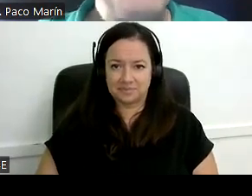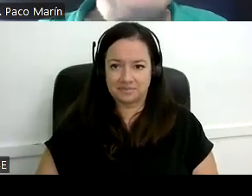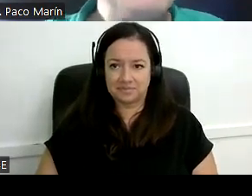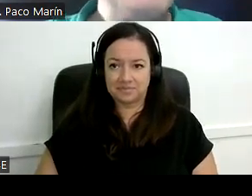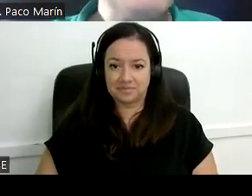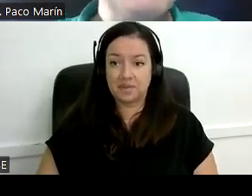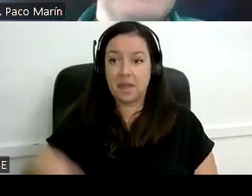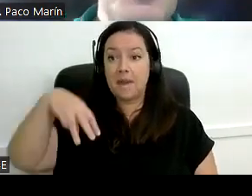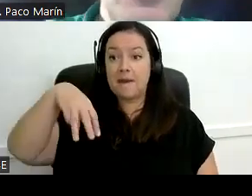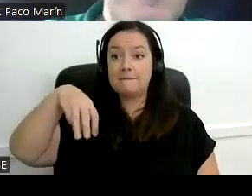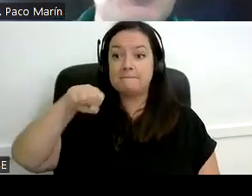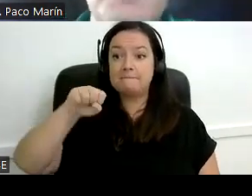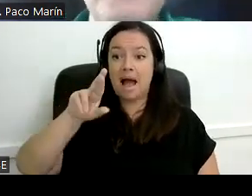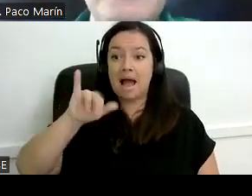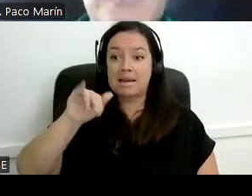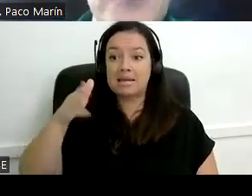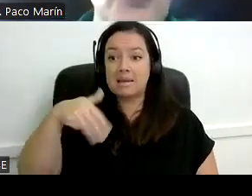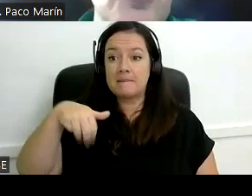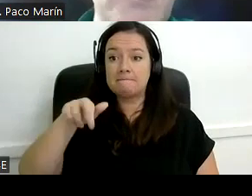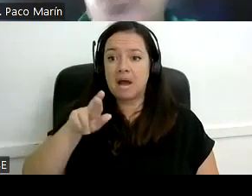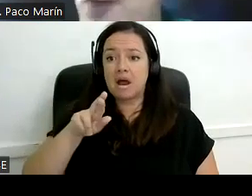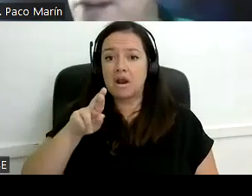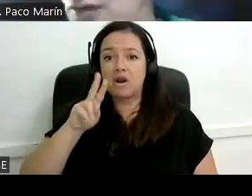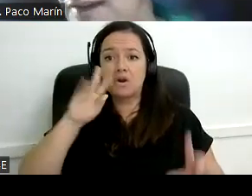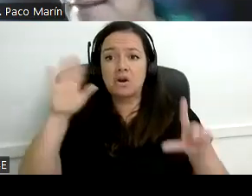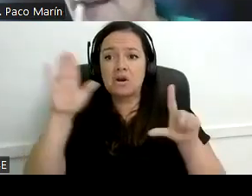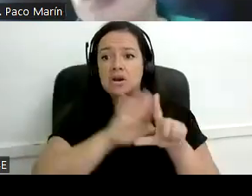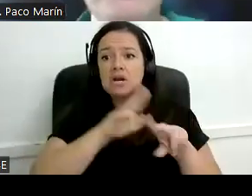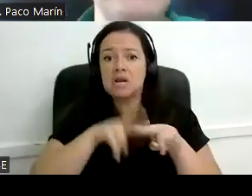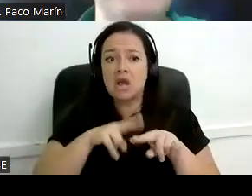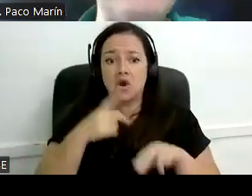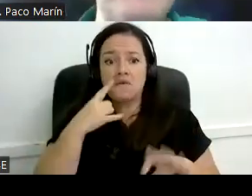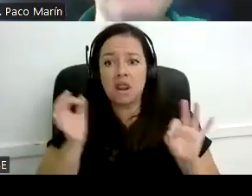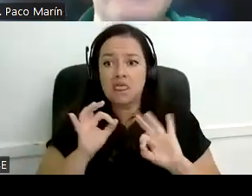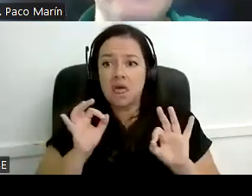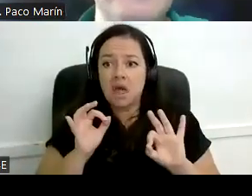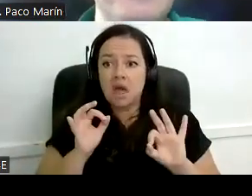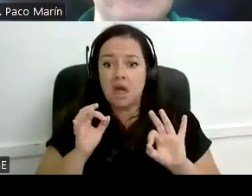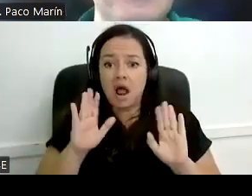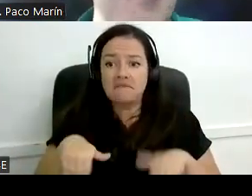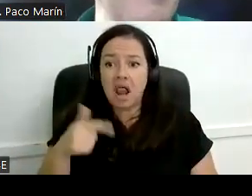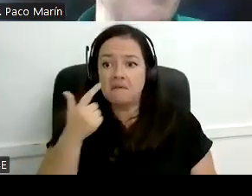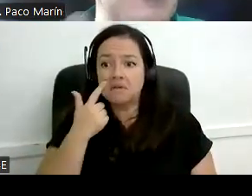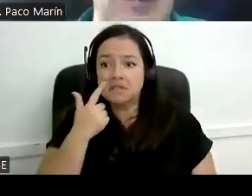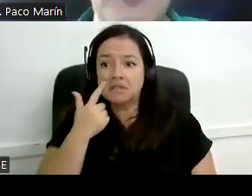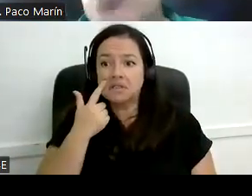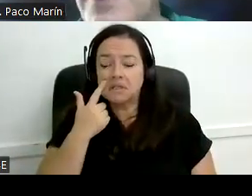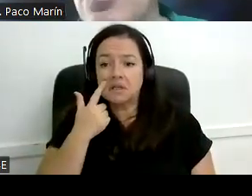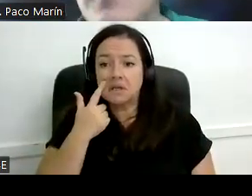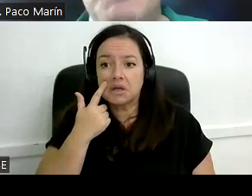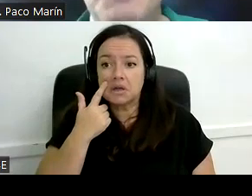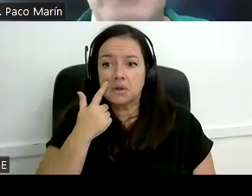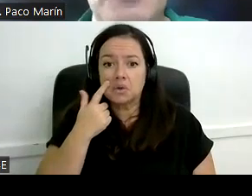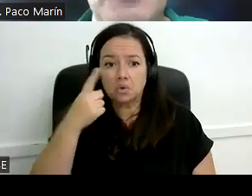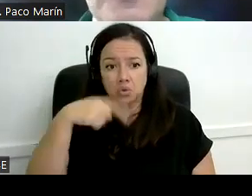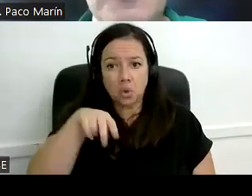Marimar me comentaba, no veo nada, tengo la pantalla en negro, es normal, no sé si has llegado a verla al final. ¿Habéis conseguido